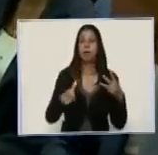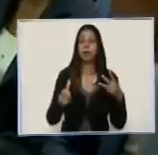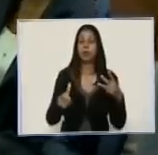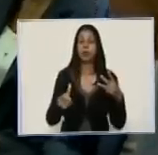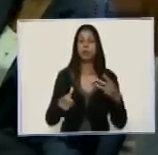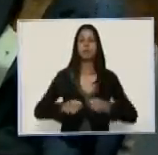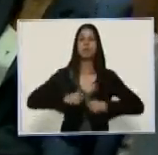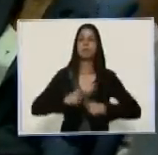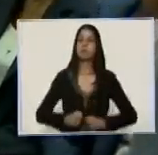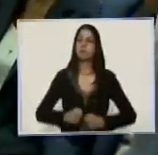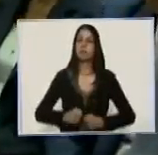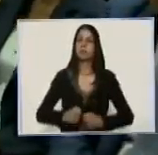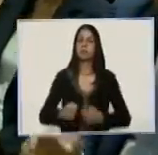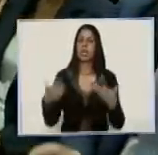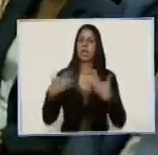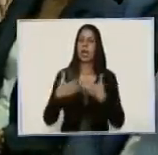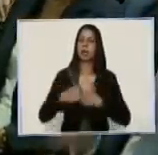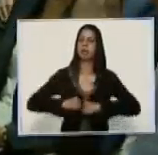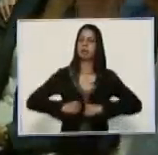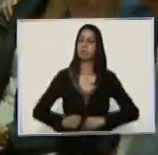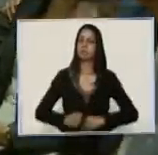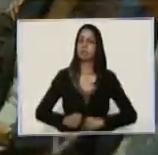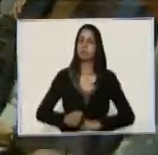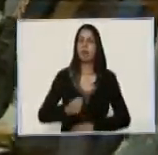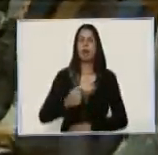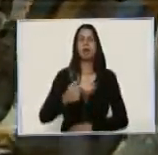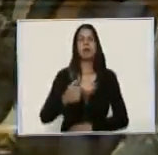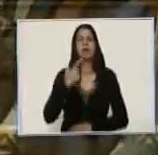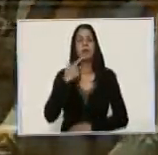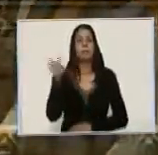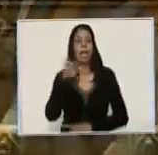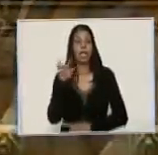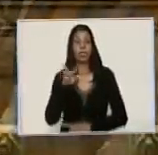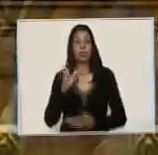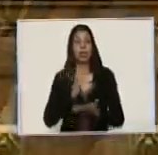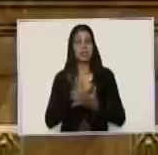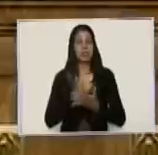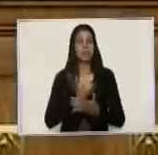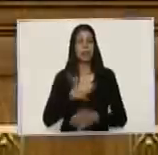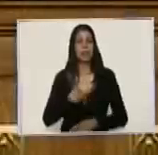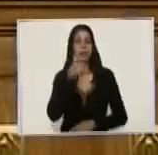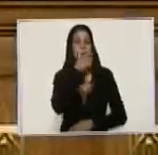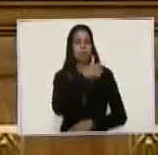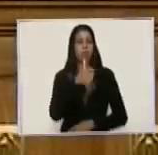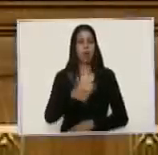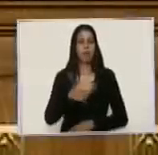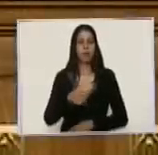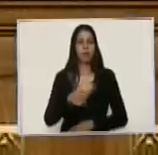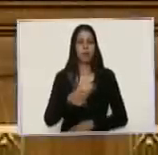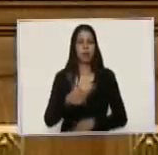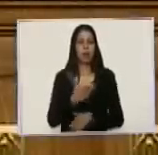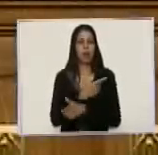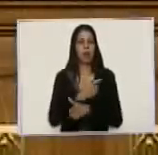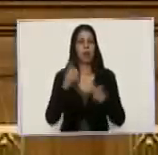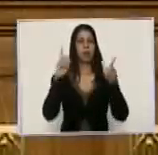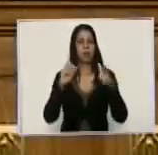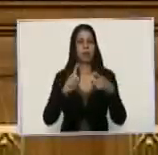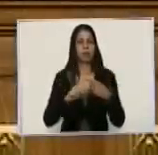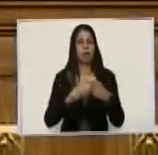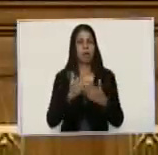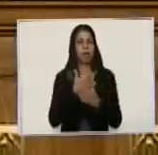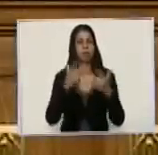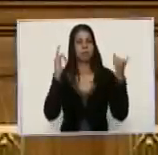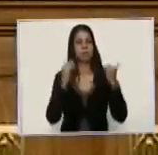la batalla y que no se le puede olvidar al mundo que Venezuela no solo tiene un pueblo que hoy con libertad, con soberanía,